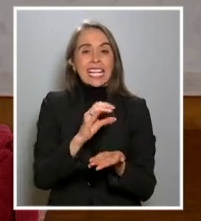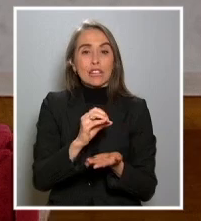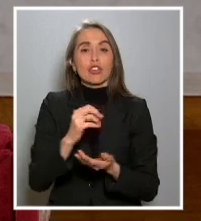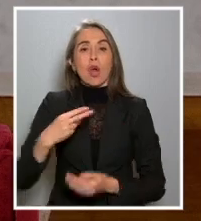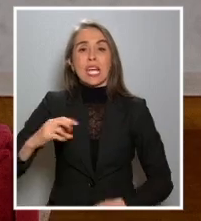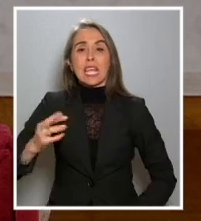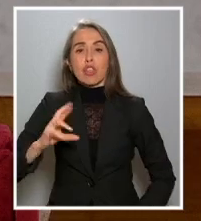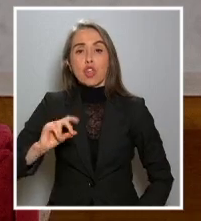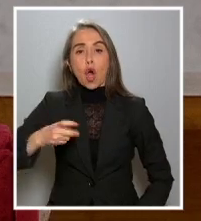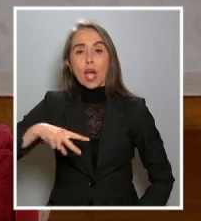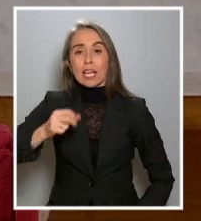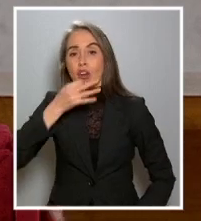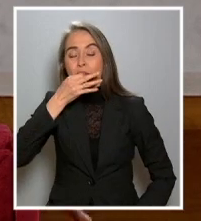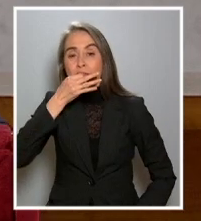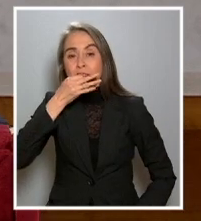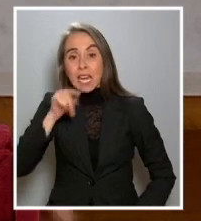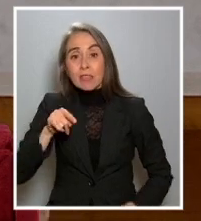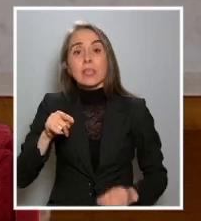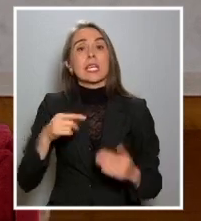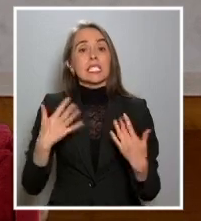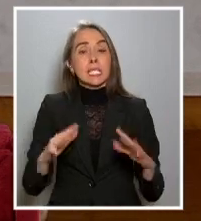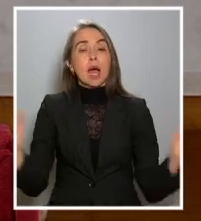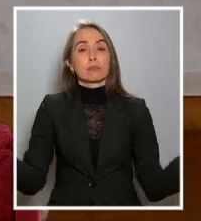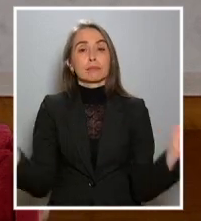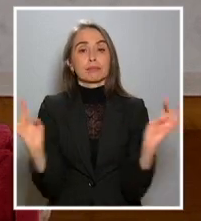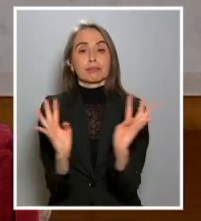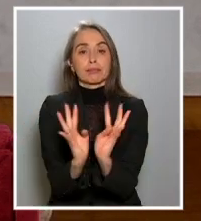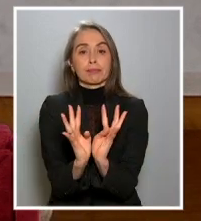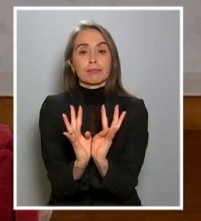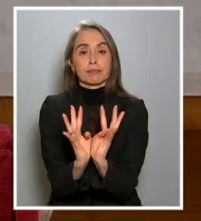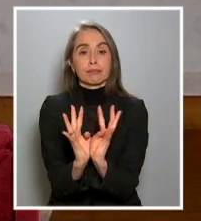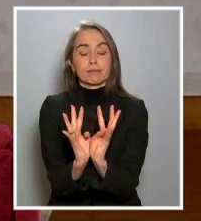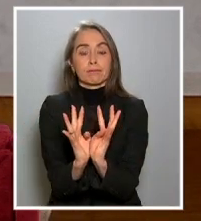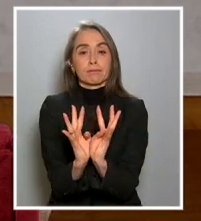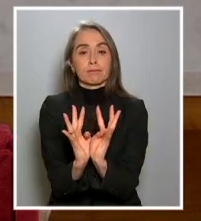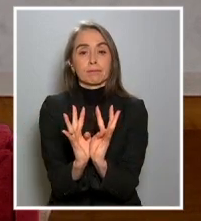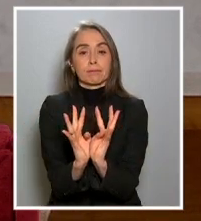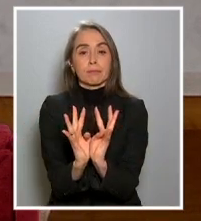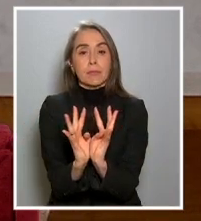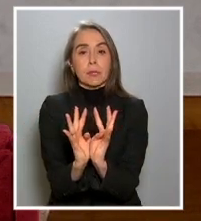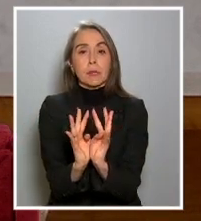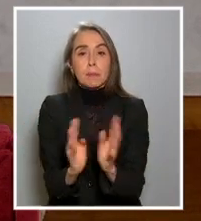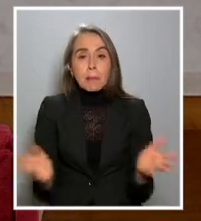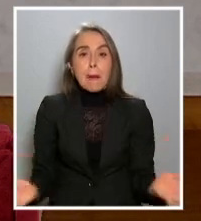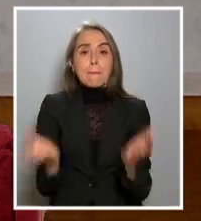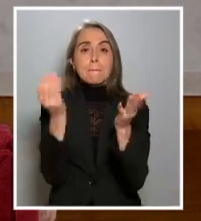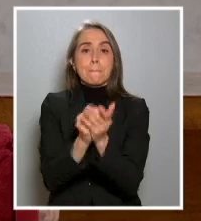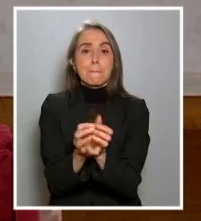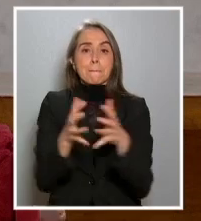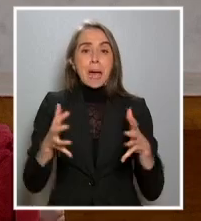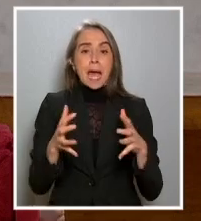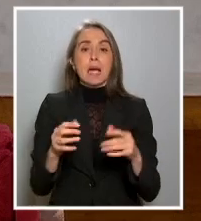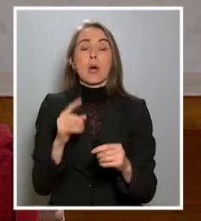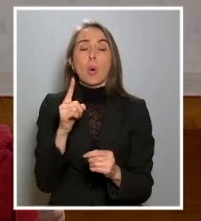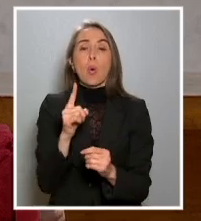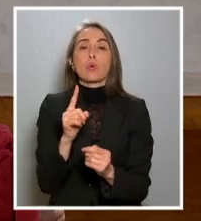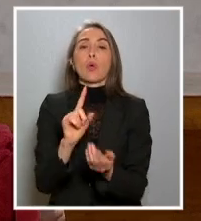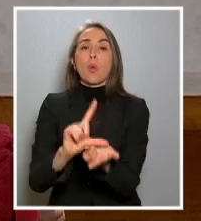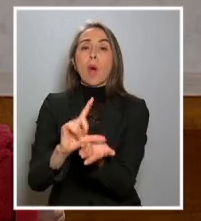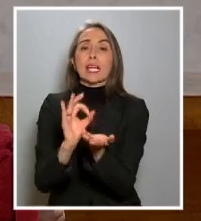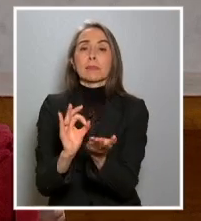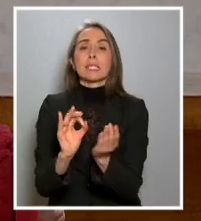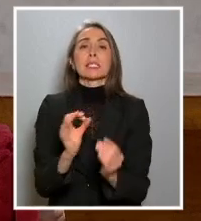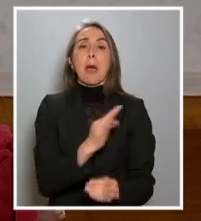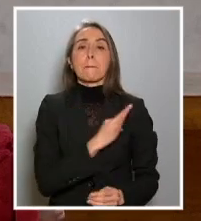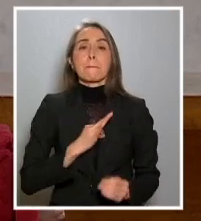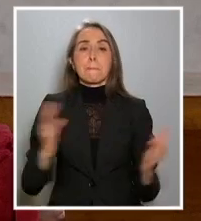verde. Hemos constituido, para apuntalar el crecimiento, una instancia especial, el